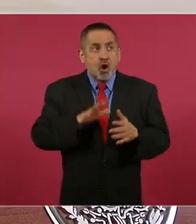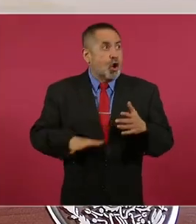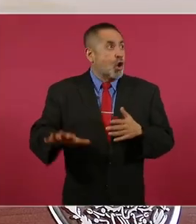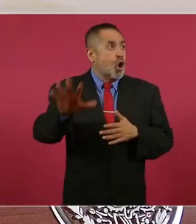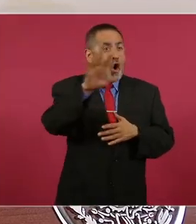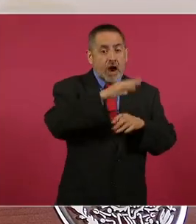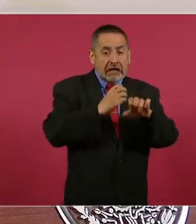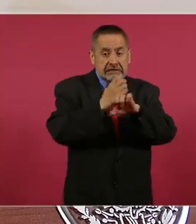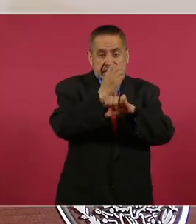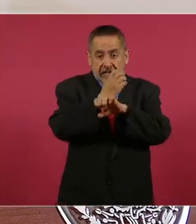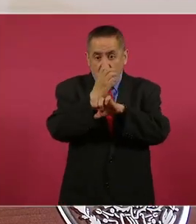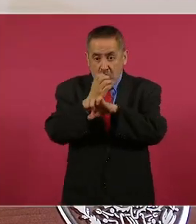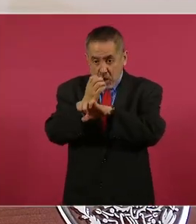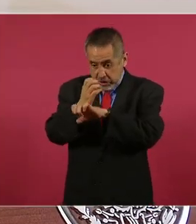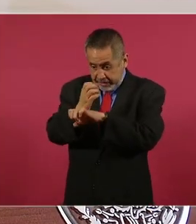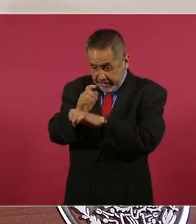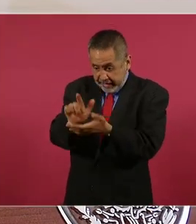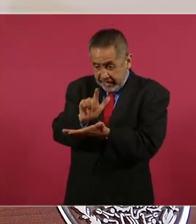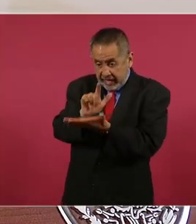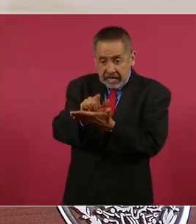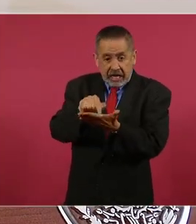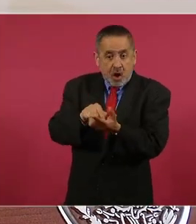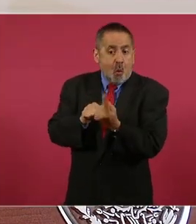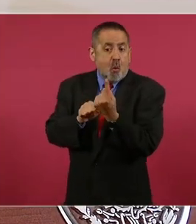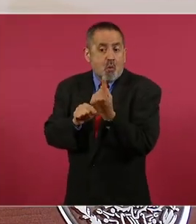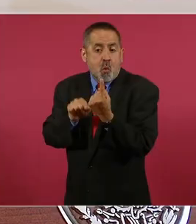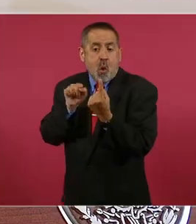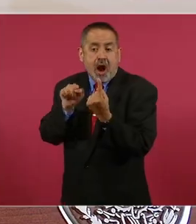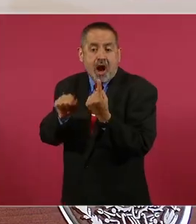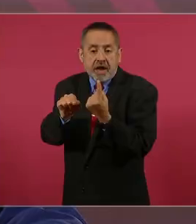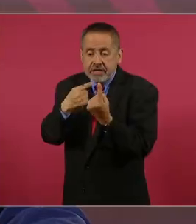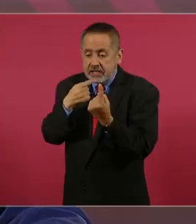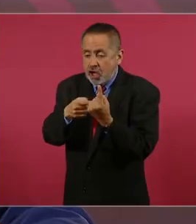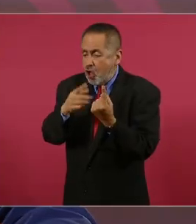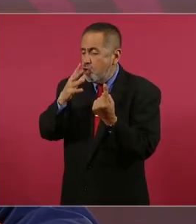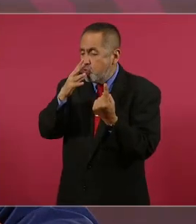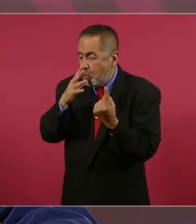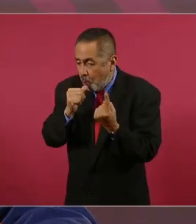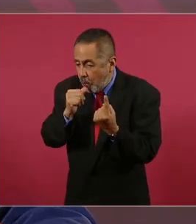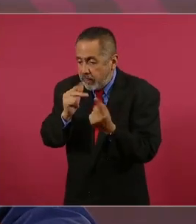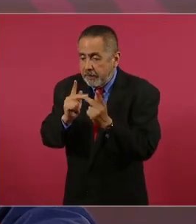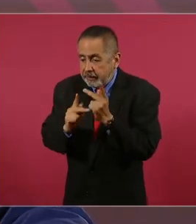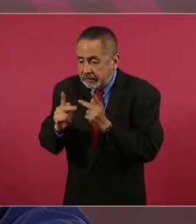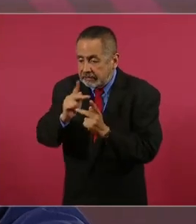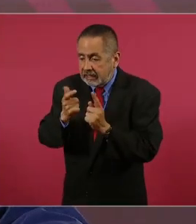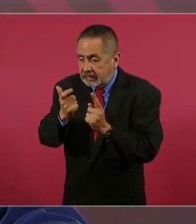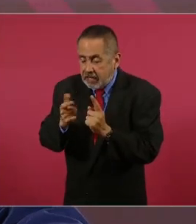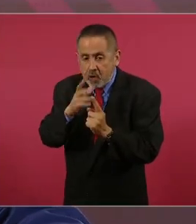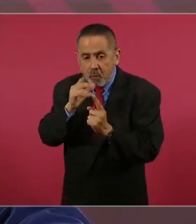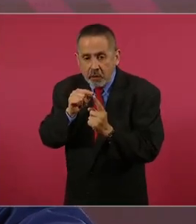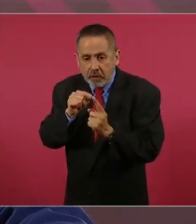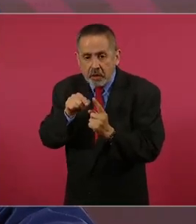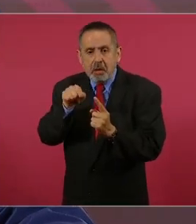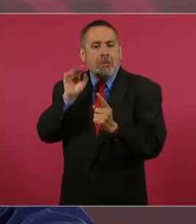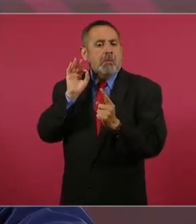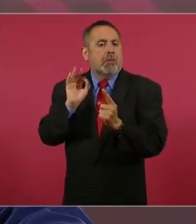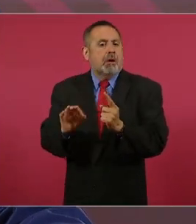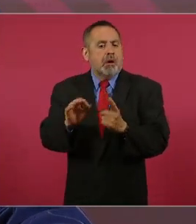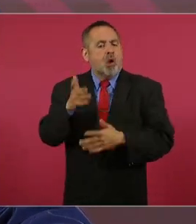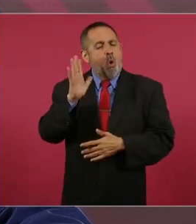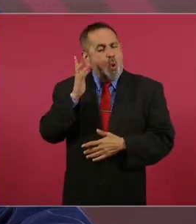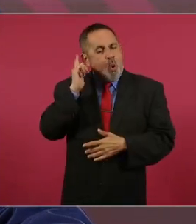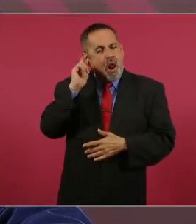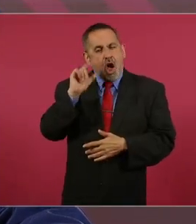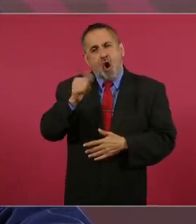tiene esa legislatura. Ojalá y en todos los casos se diera esto. Y hay